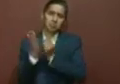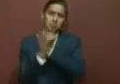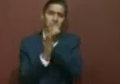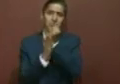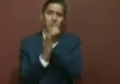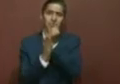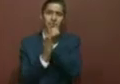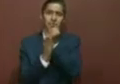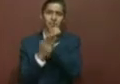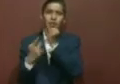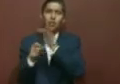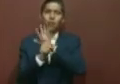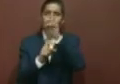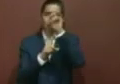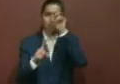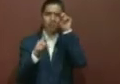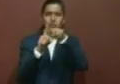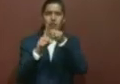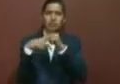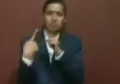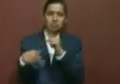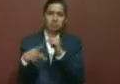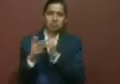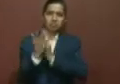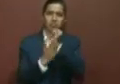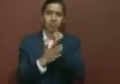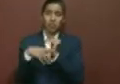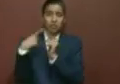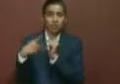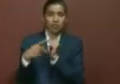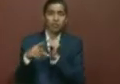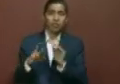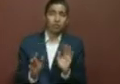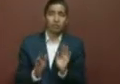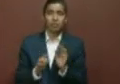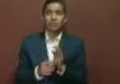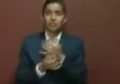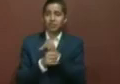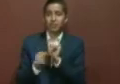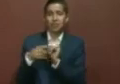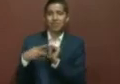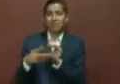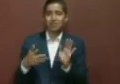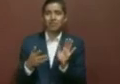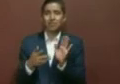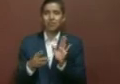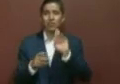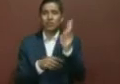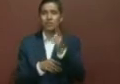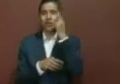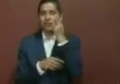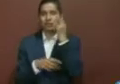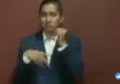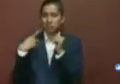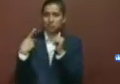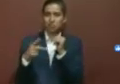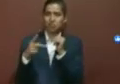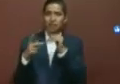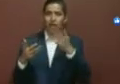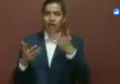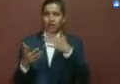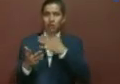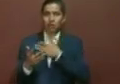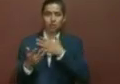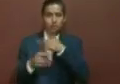su rumbo, el destino, la política y las decisiones con respecto a la universidad la toman ellos. Yo ahí